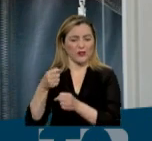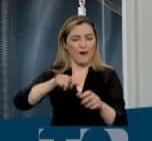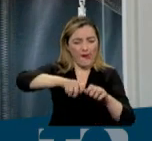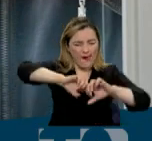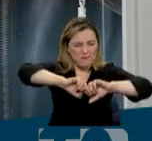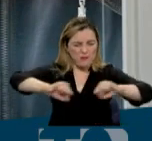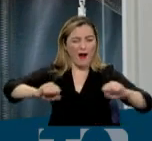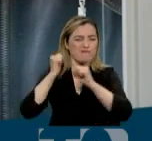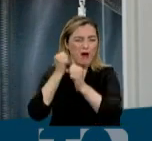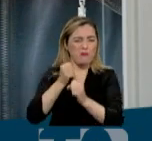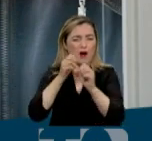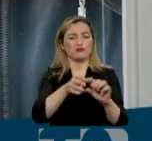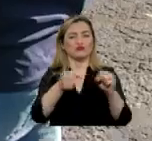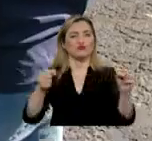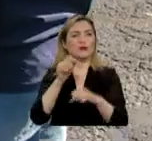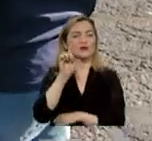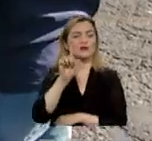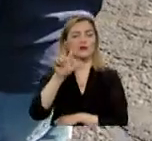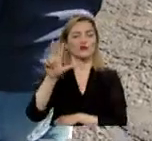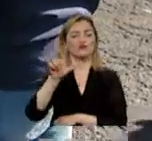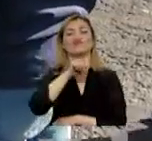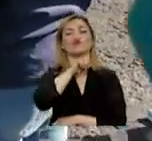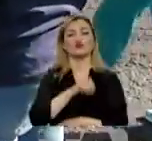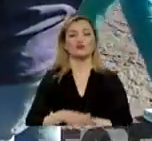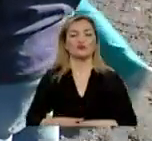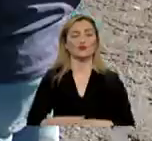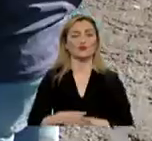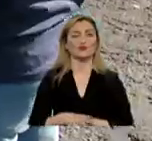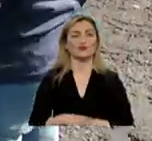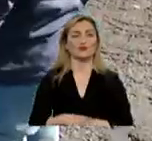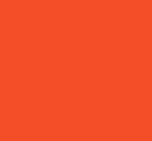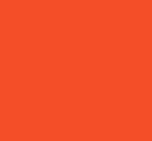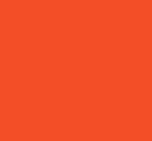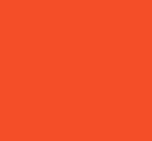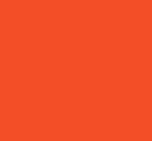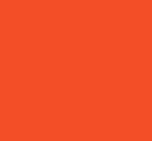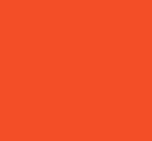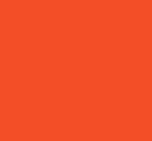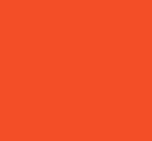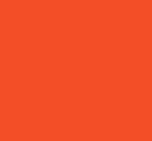133 en modalidad de asalto. En Quito, Angie Torres, 24 horas. ¿Qué?